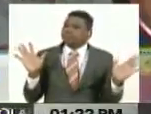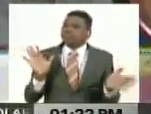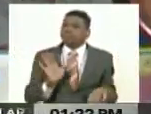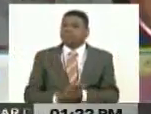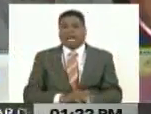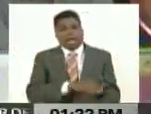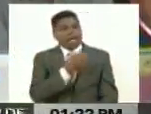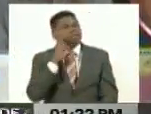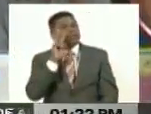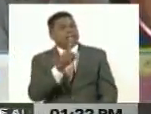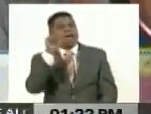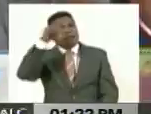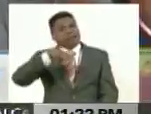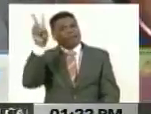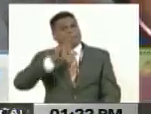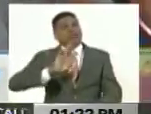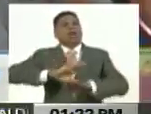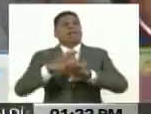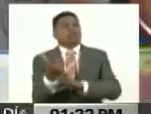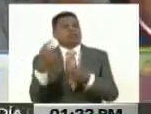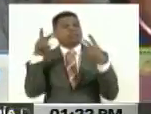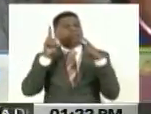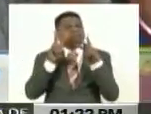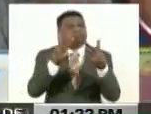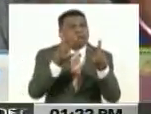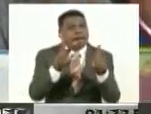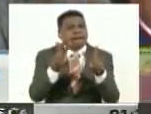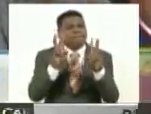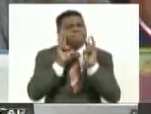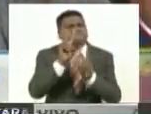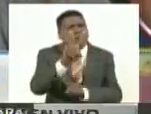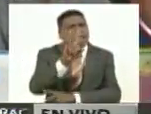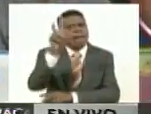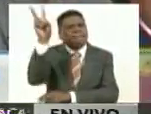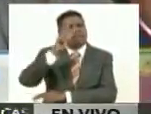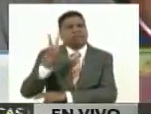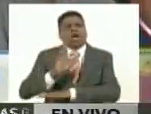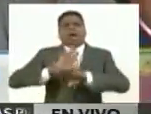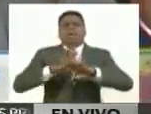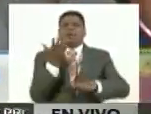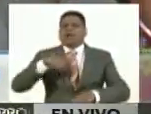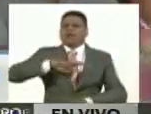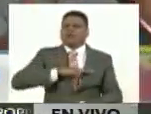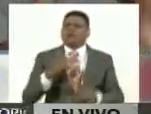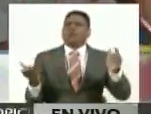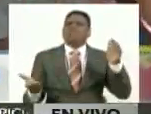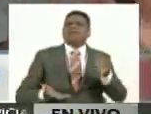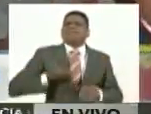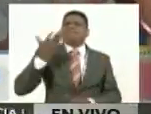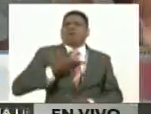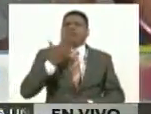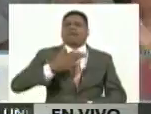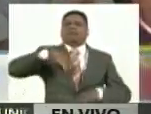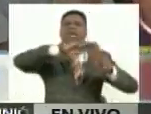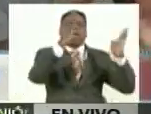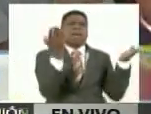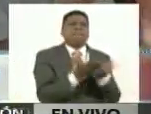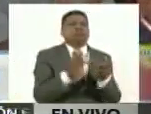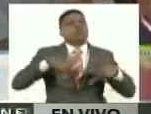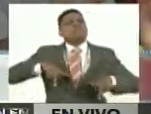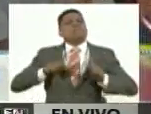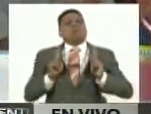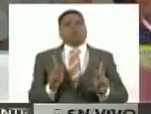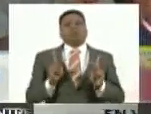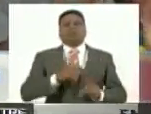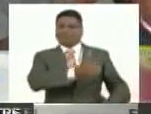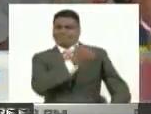Se fijan en Venezuela. ¿Saben por qué se fijan en Venezuela? Porque nosotros somos vanguardia en el mundo, de un mundo nuevo posible. Y